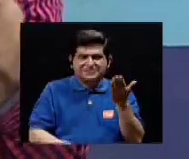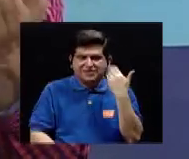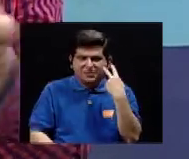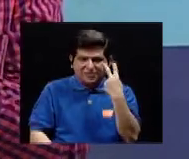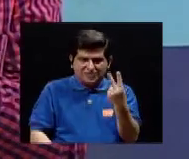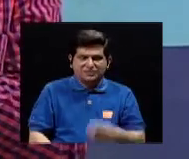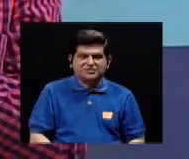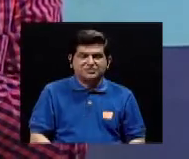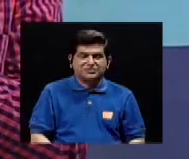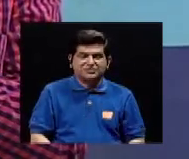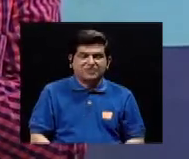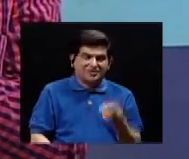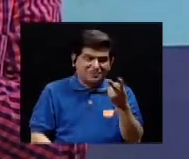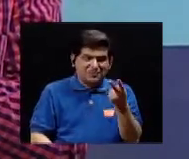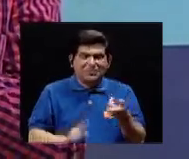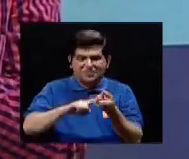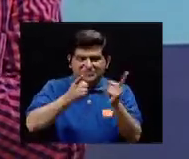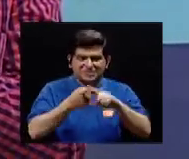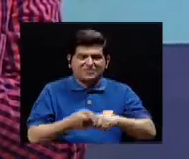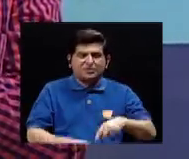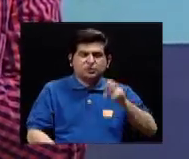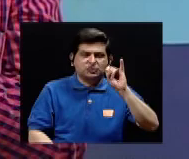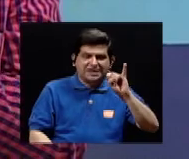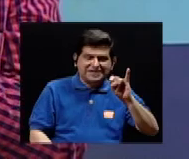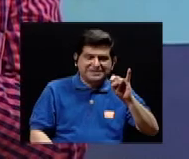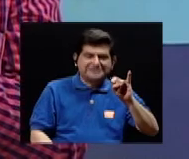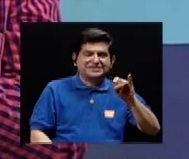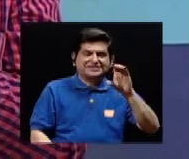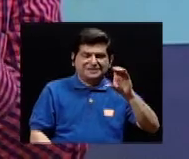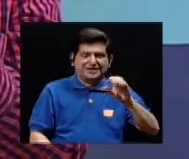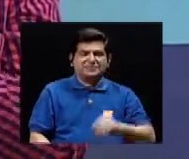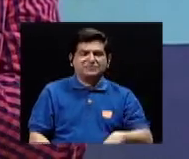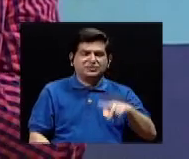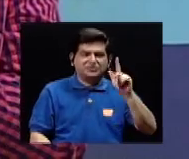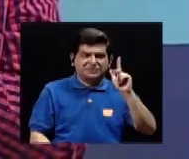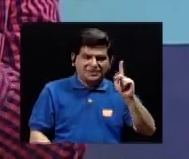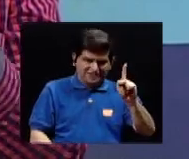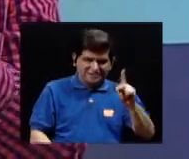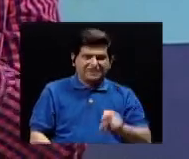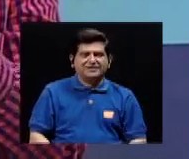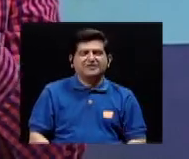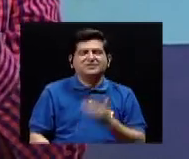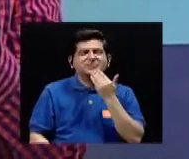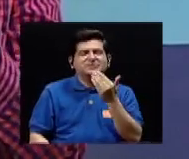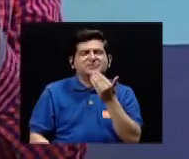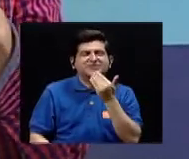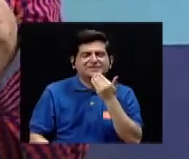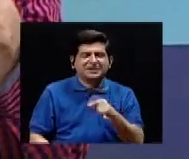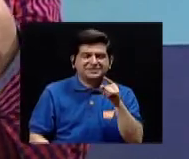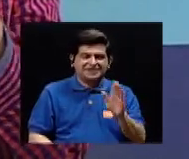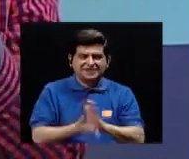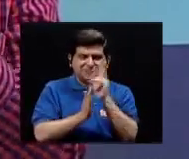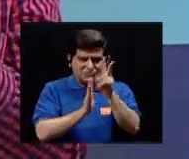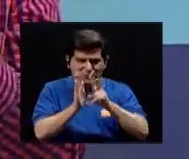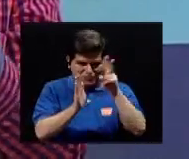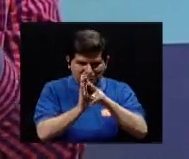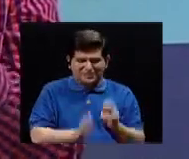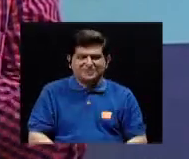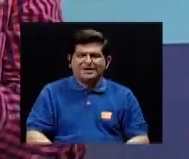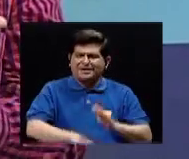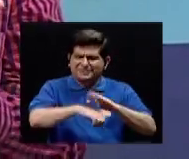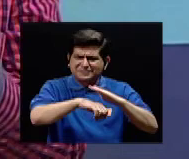audiovisuales como nuestros queridos amigos Isis y Quique. De verdad, muchas gracias, felicitaciones por este documental que nos